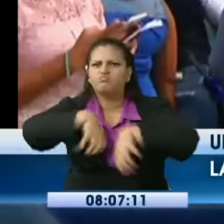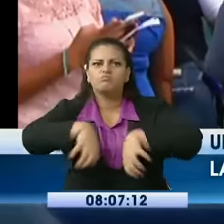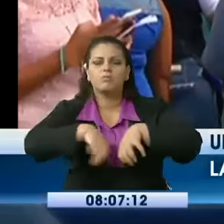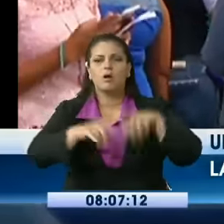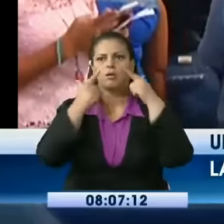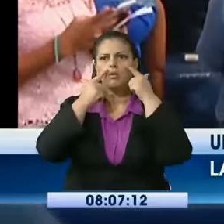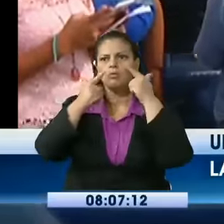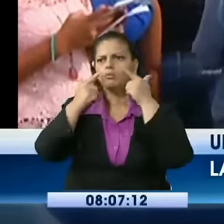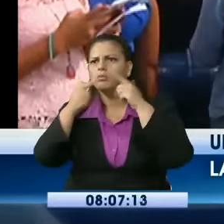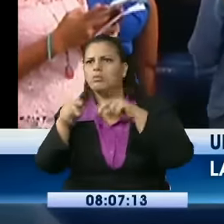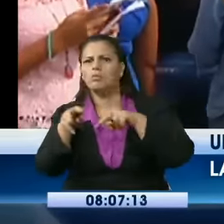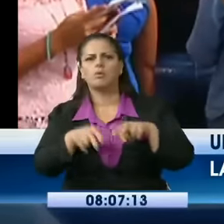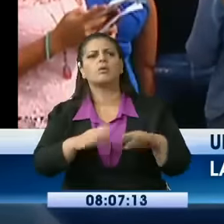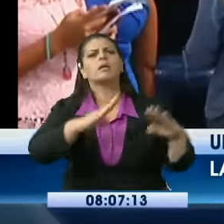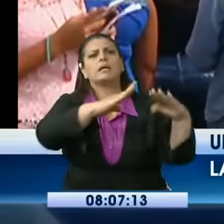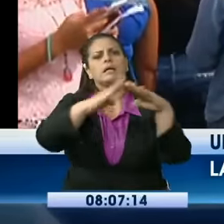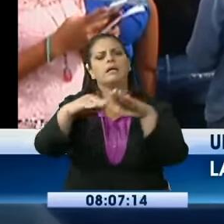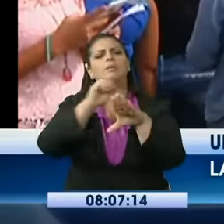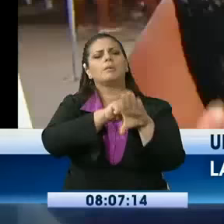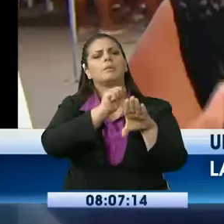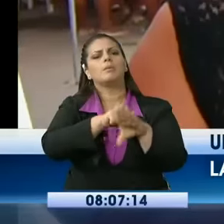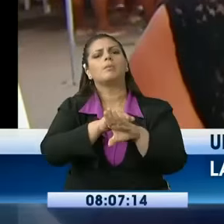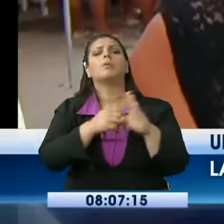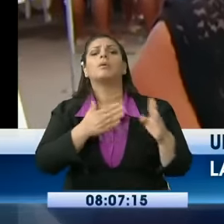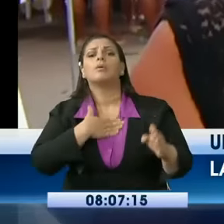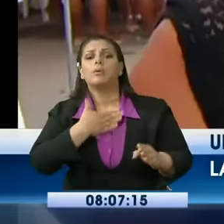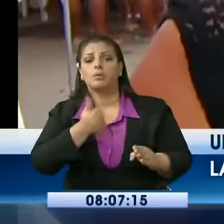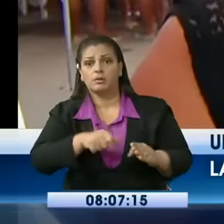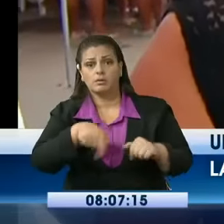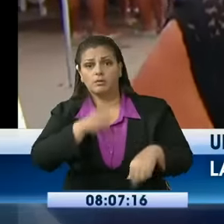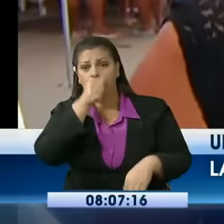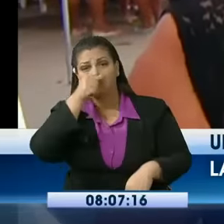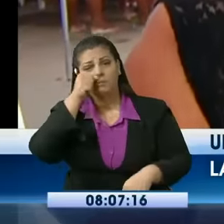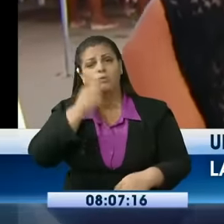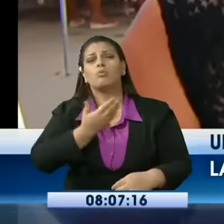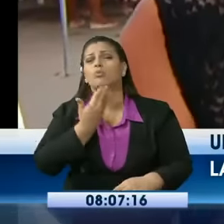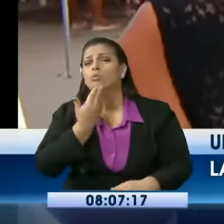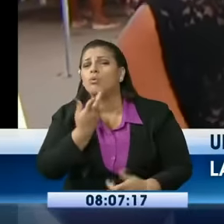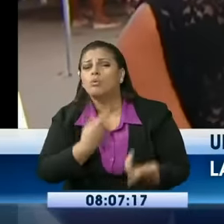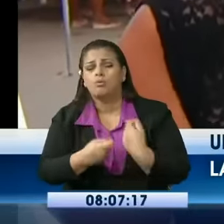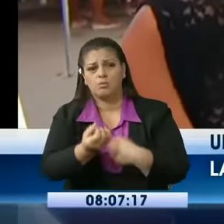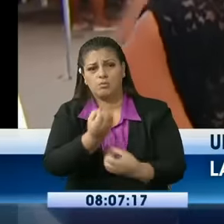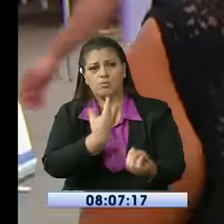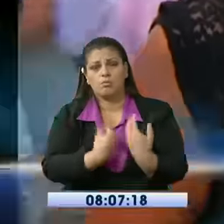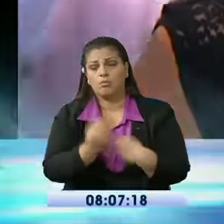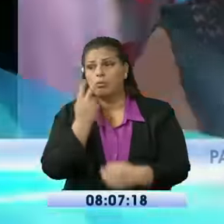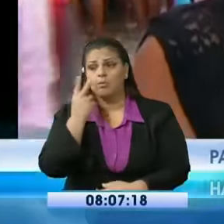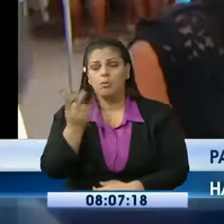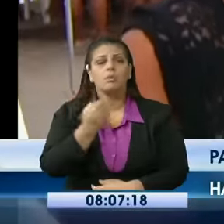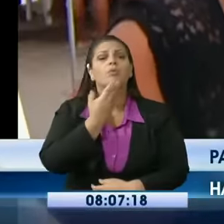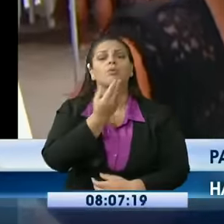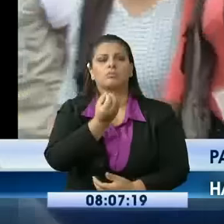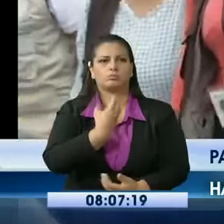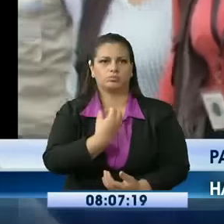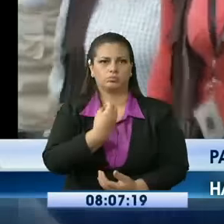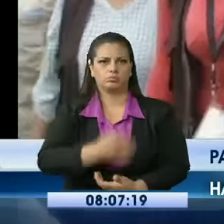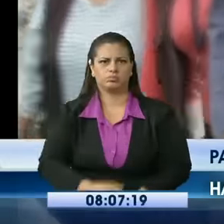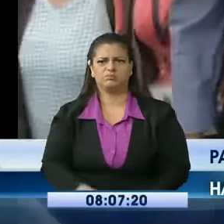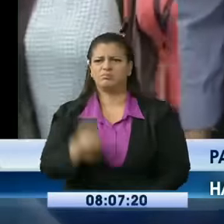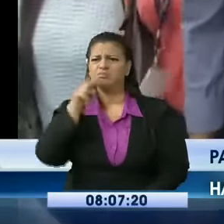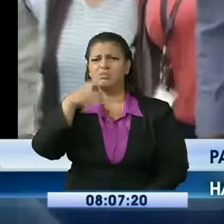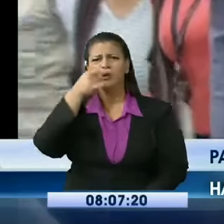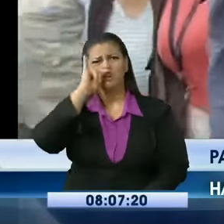este sector, al noroeste de Guayaquil. Personas que consumen y venden drogas, niños